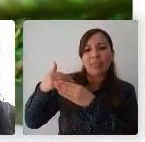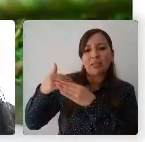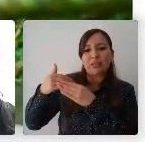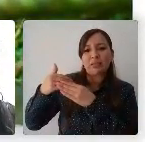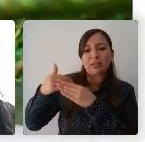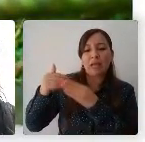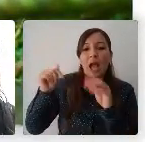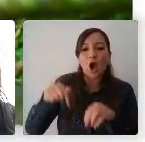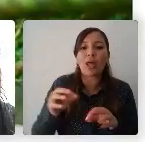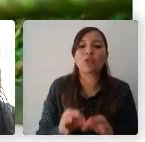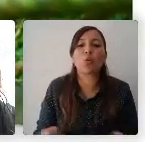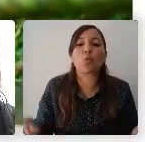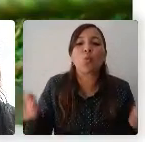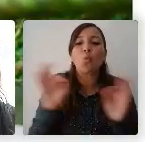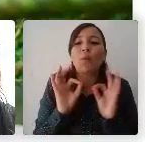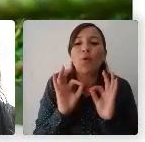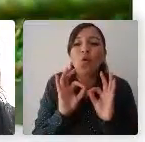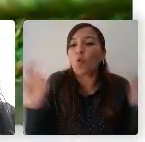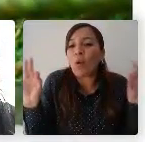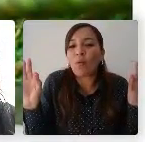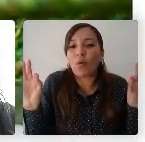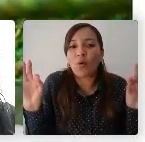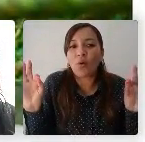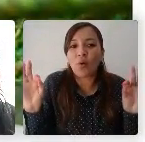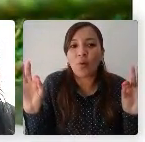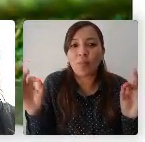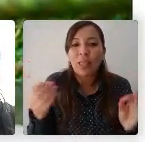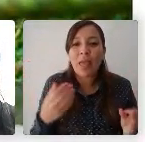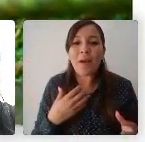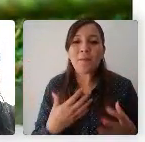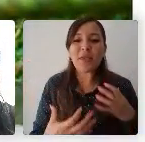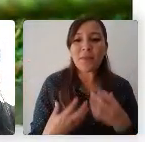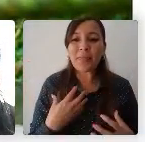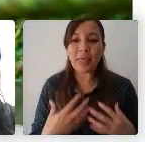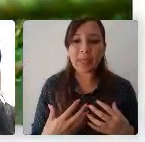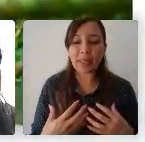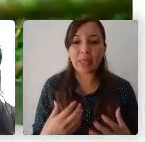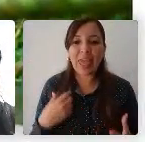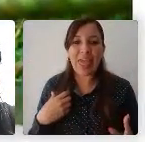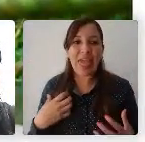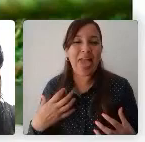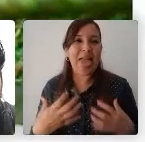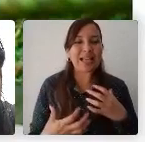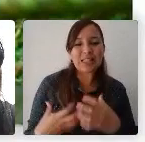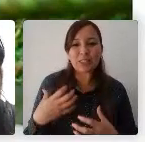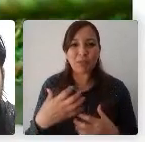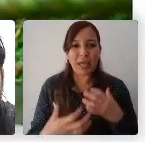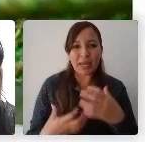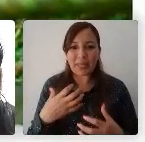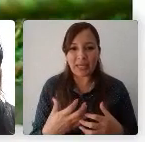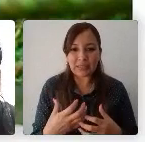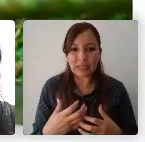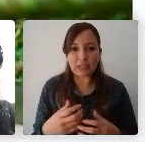sino también tienen un componente de poder lograr desarrollar una serie de elementos,